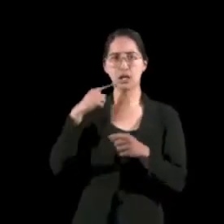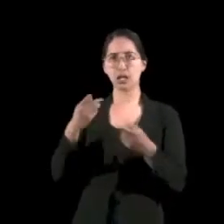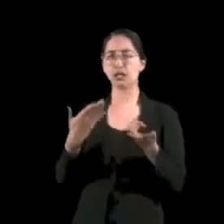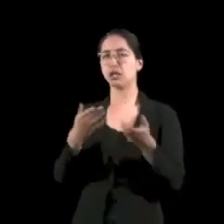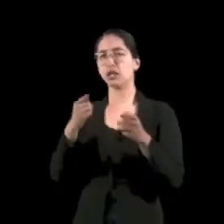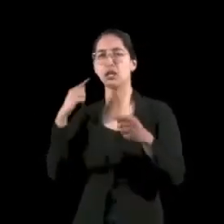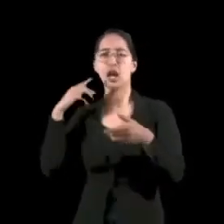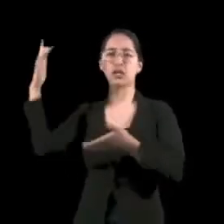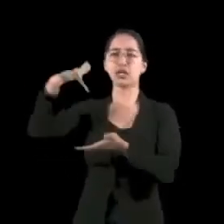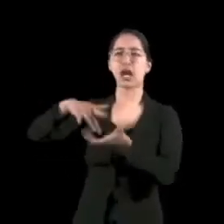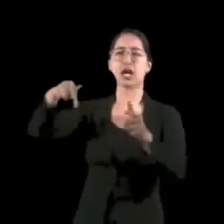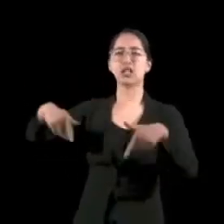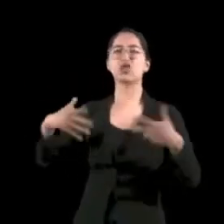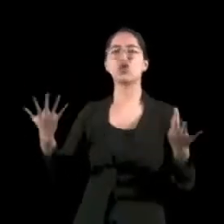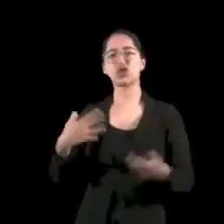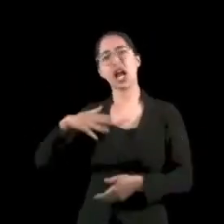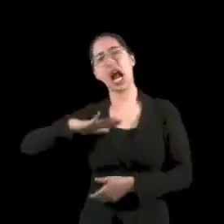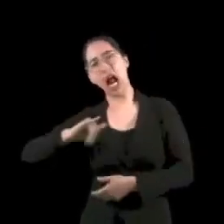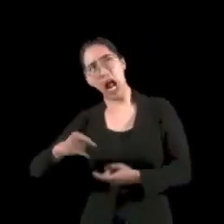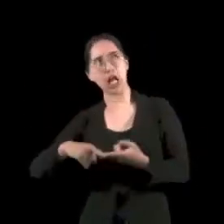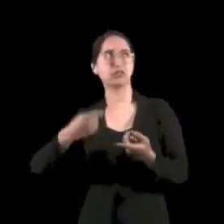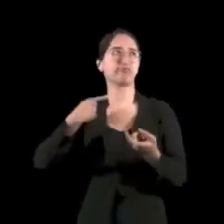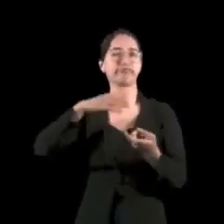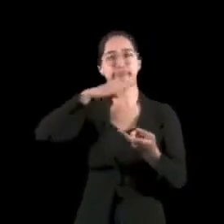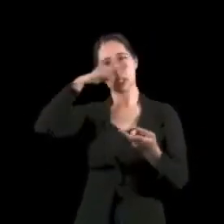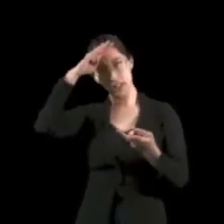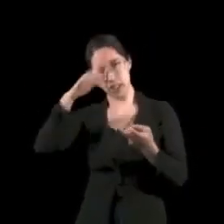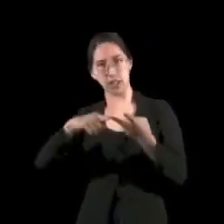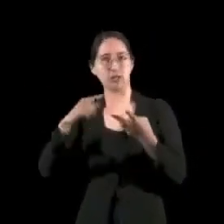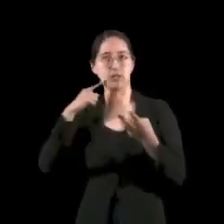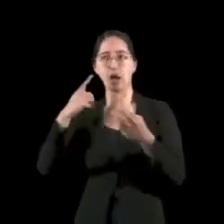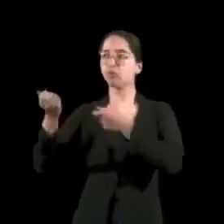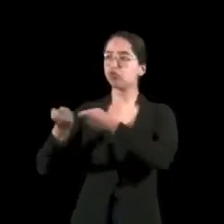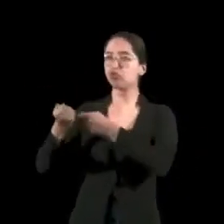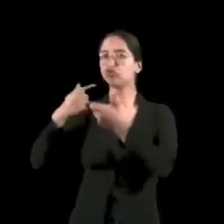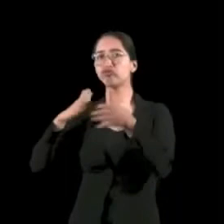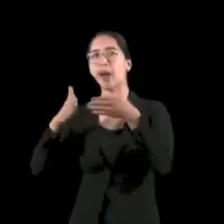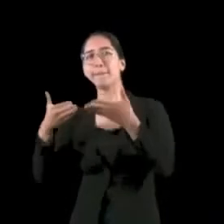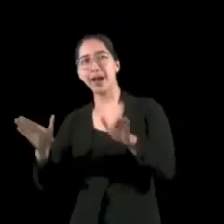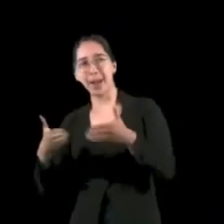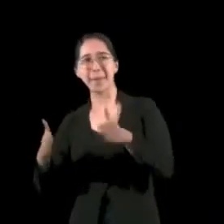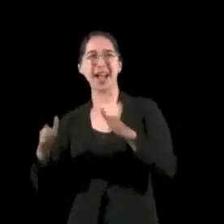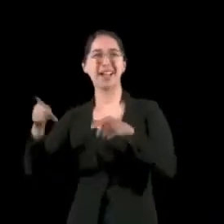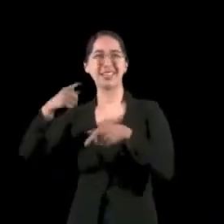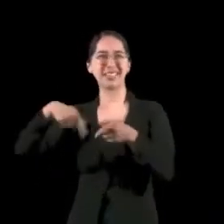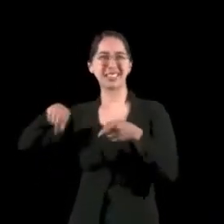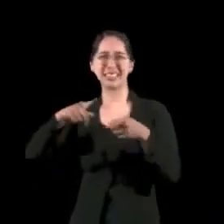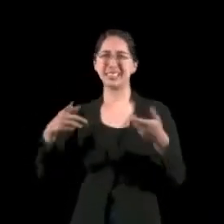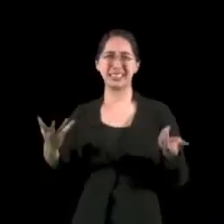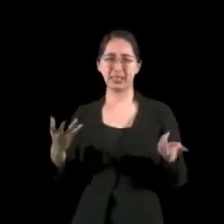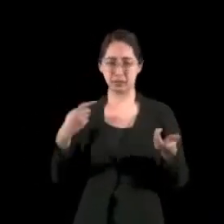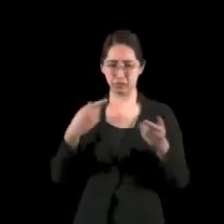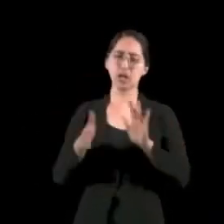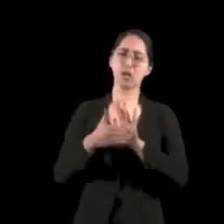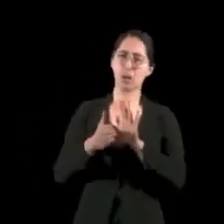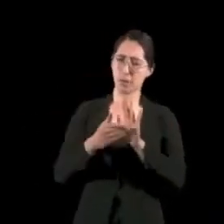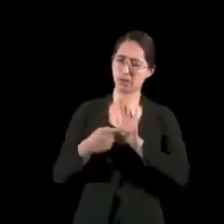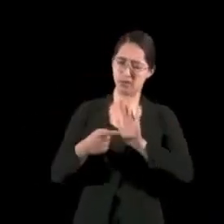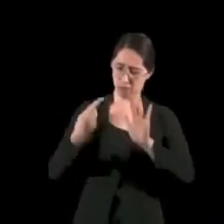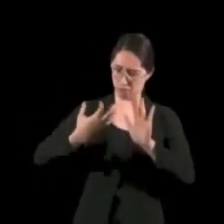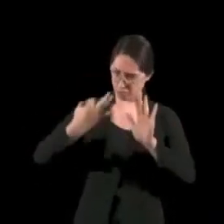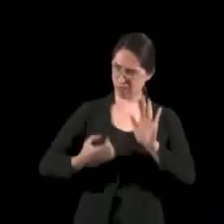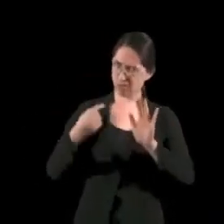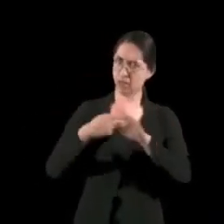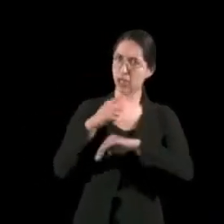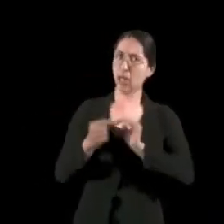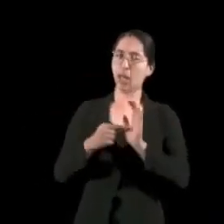Medellín, y estaba el hombre. Pues dicen que eso era, no tenemos la prueba. Uno dice, ojalá pudiéramos ver los